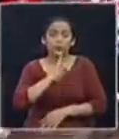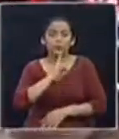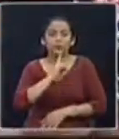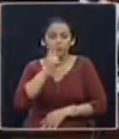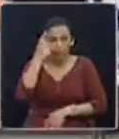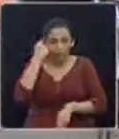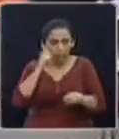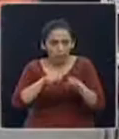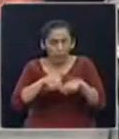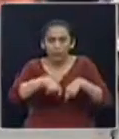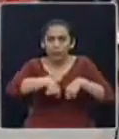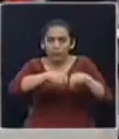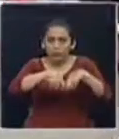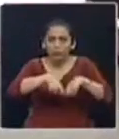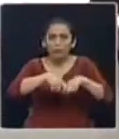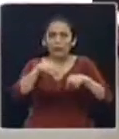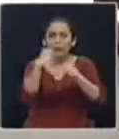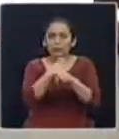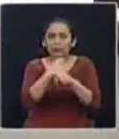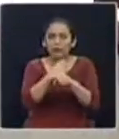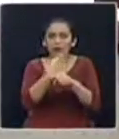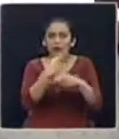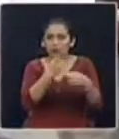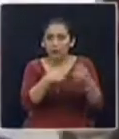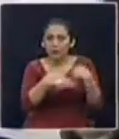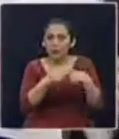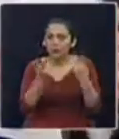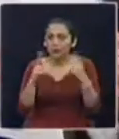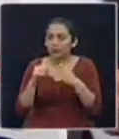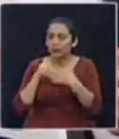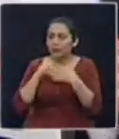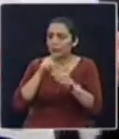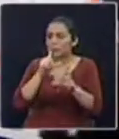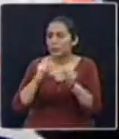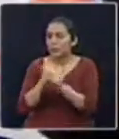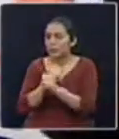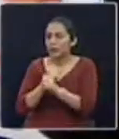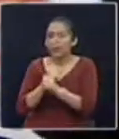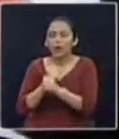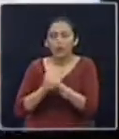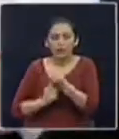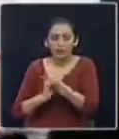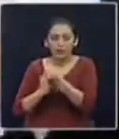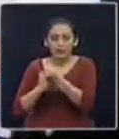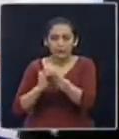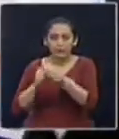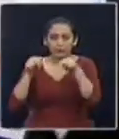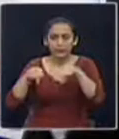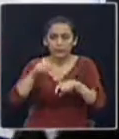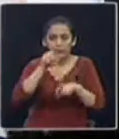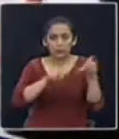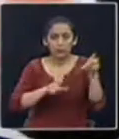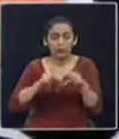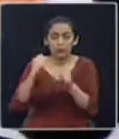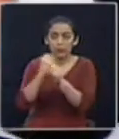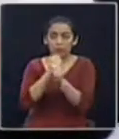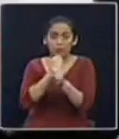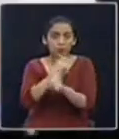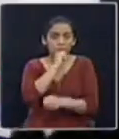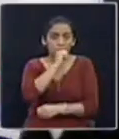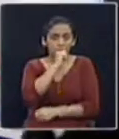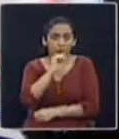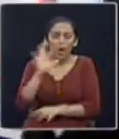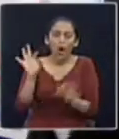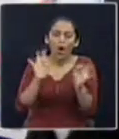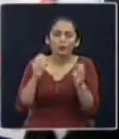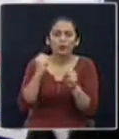y nuevas modalidades de contratación para los trabajadores. Yo estoy seguro que aquellas personas que se encuentran en situación de desempleo o en